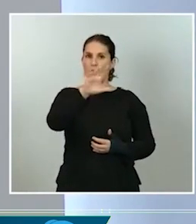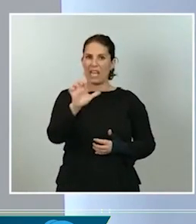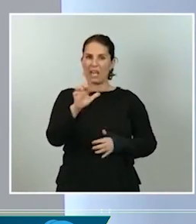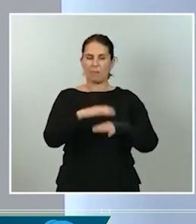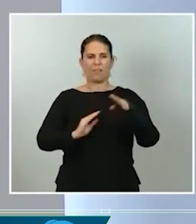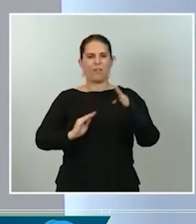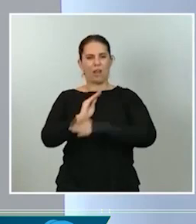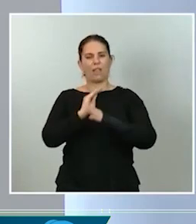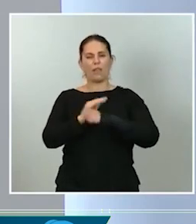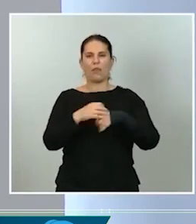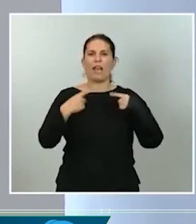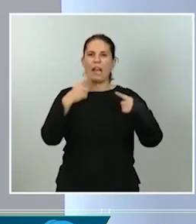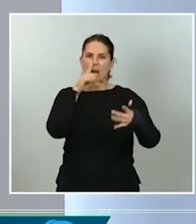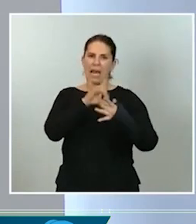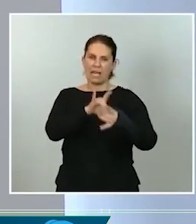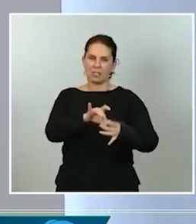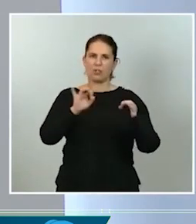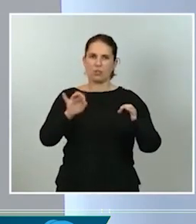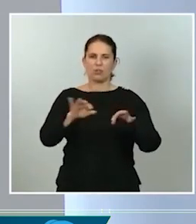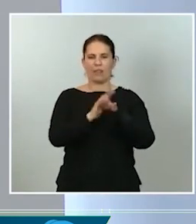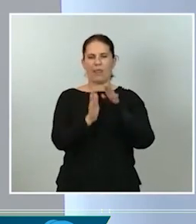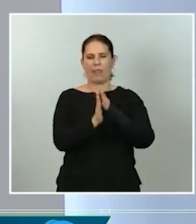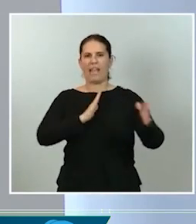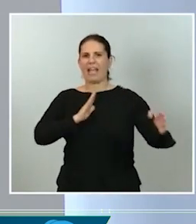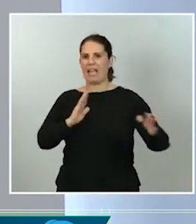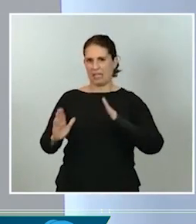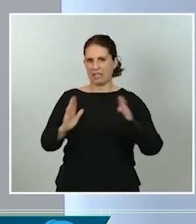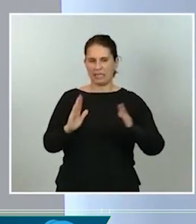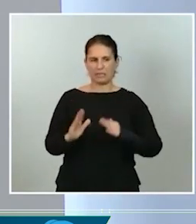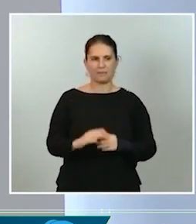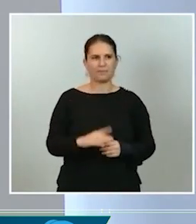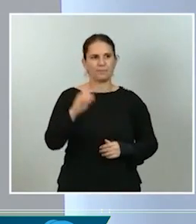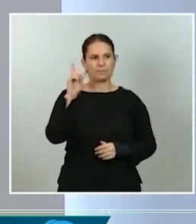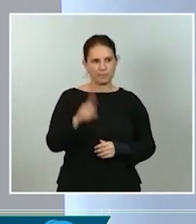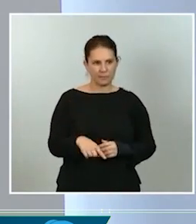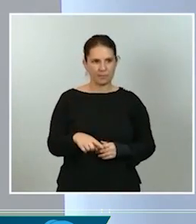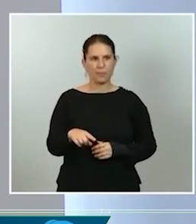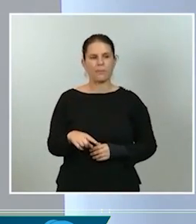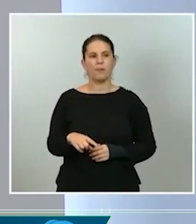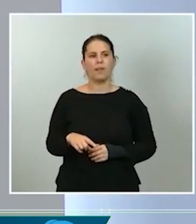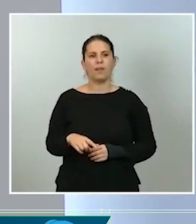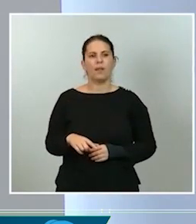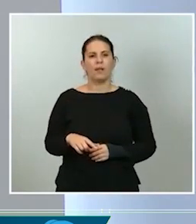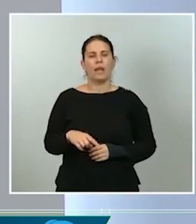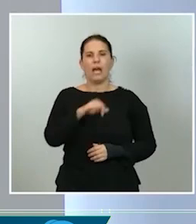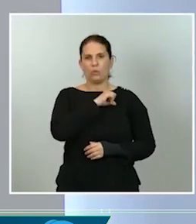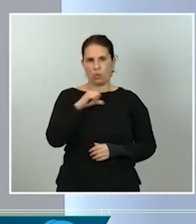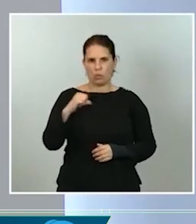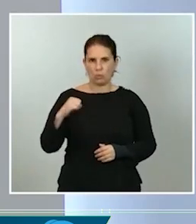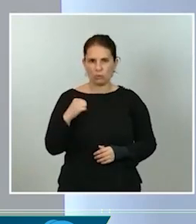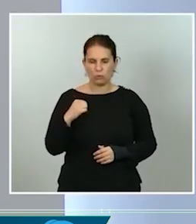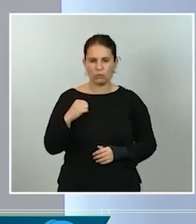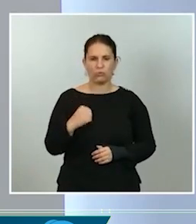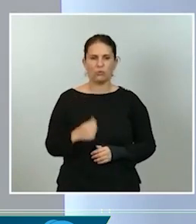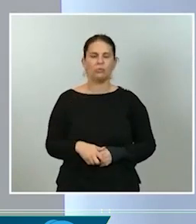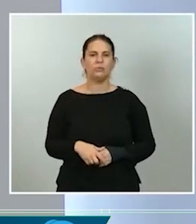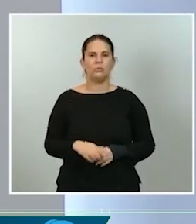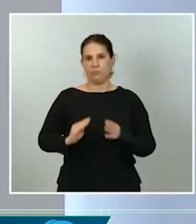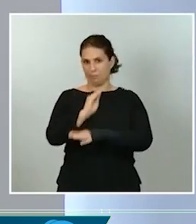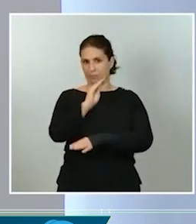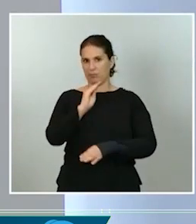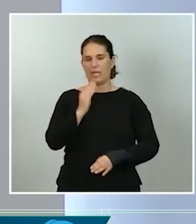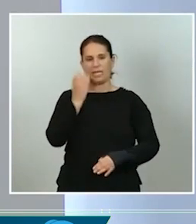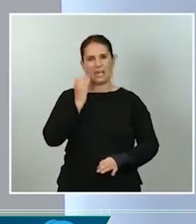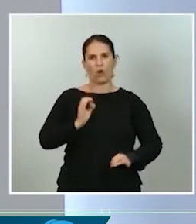Occidente, que es bajando los impuestos. Italia lo está haciendo. Holanda lo está haciendo. Otros países europeos, Alemania,